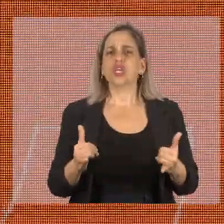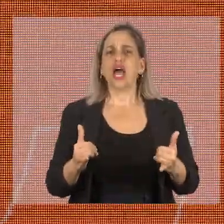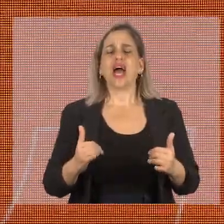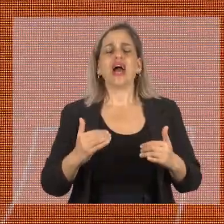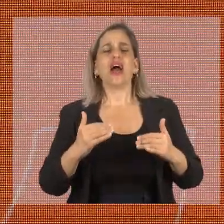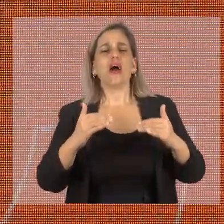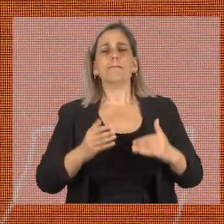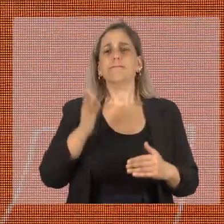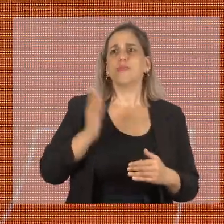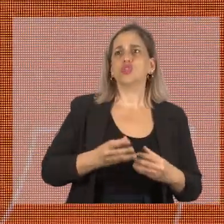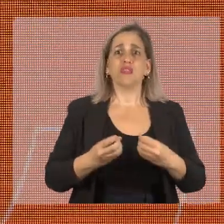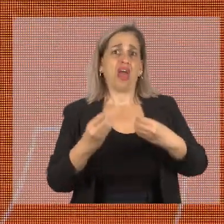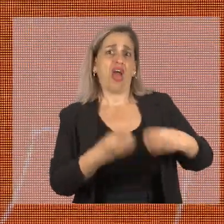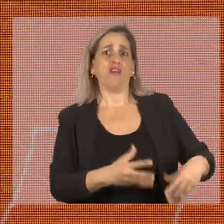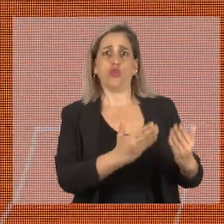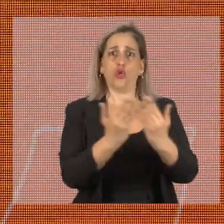bajado los niveles de deserción.